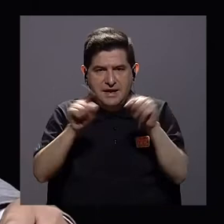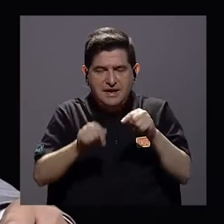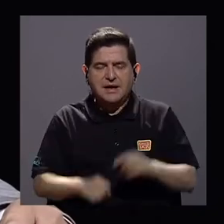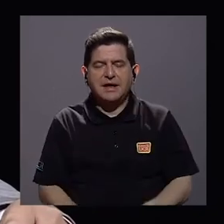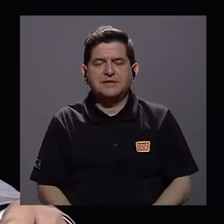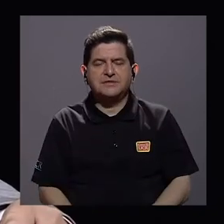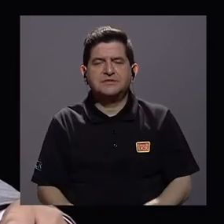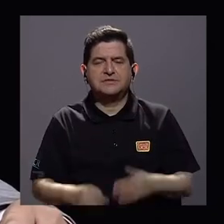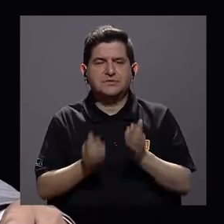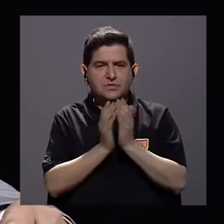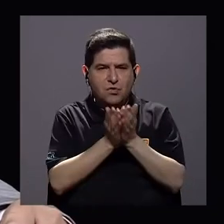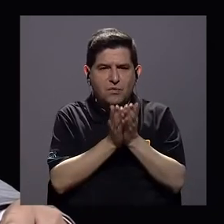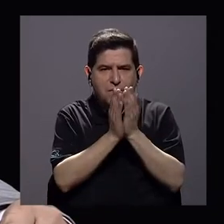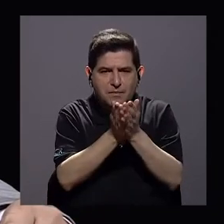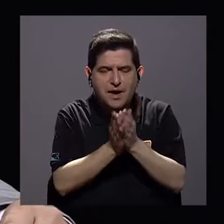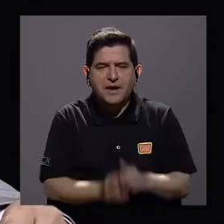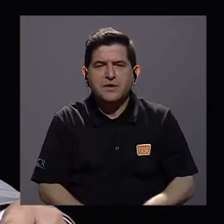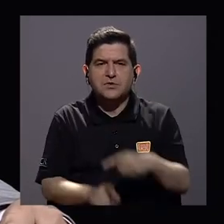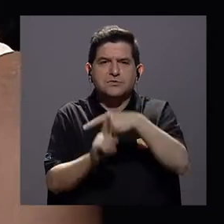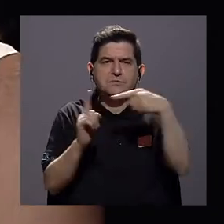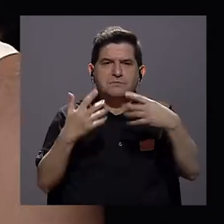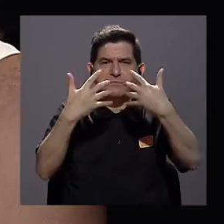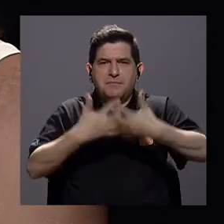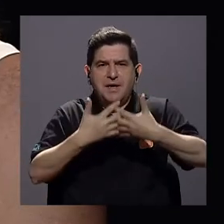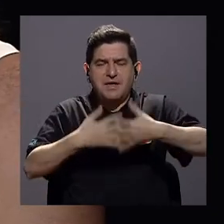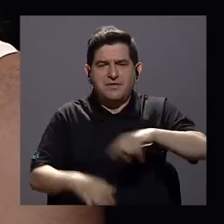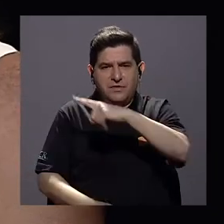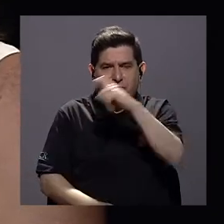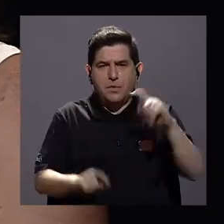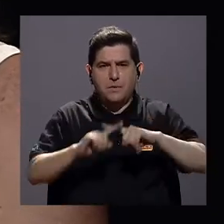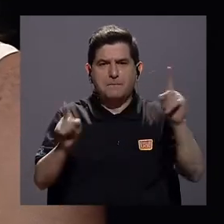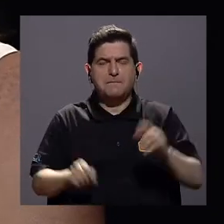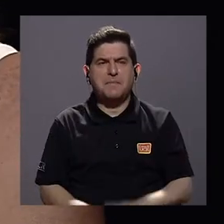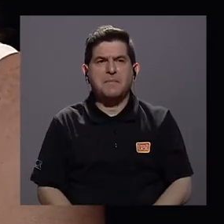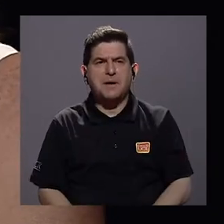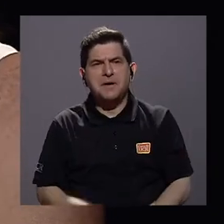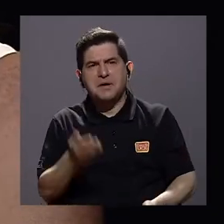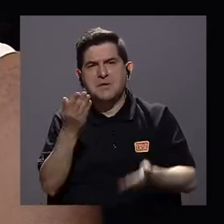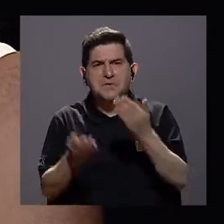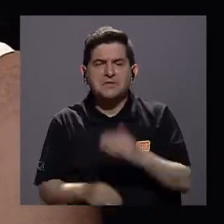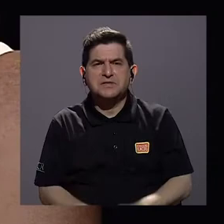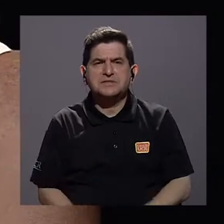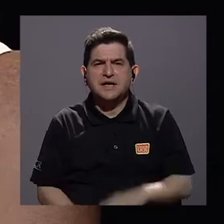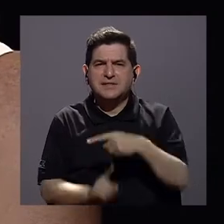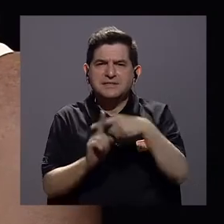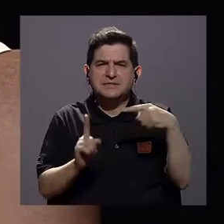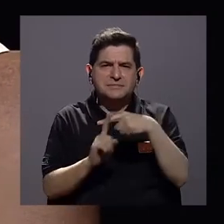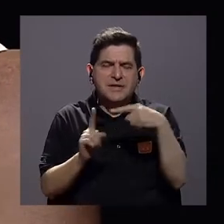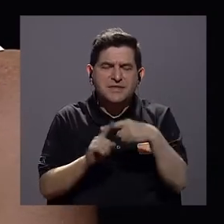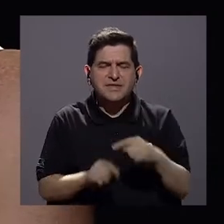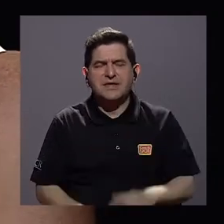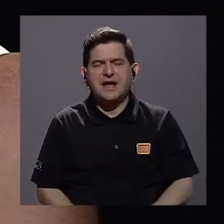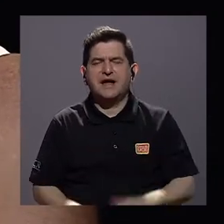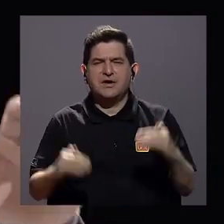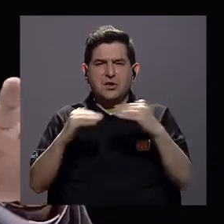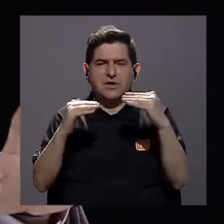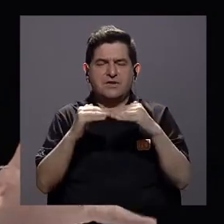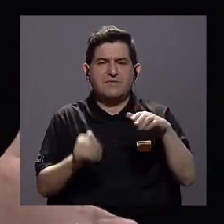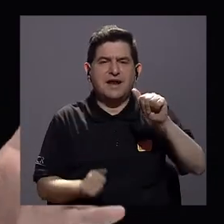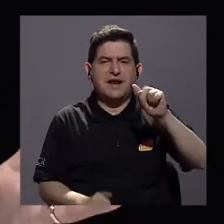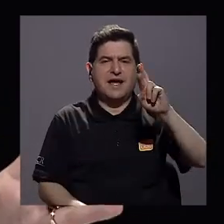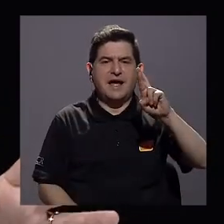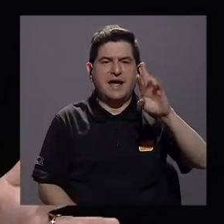lo demás son flotas que se llaman de pequeña escala, pero que pueden ser artesanales o de mediana y mayor escala, ¿verdad?